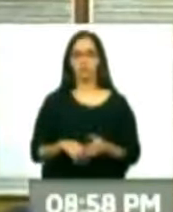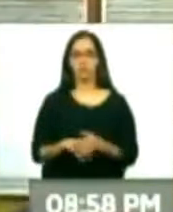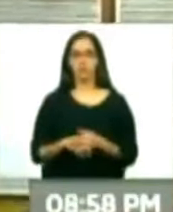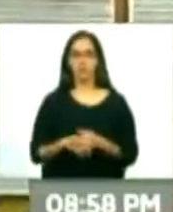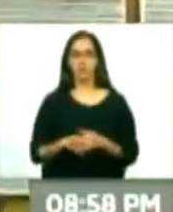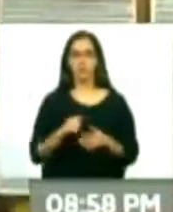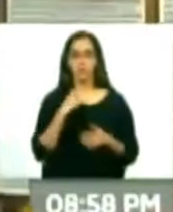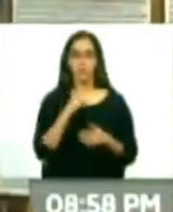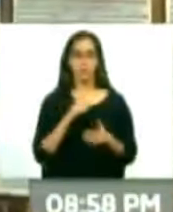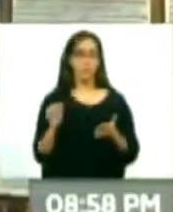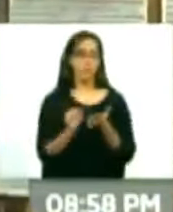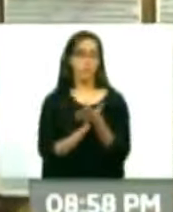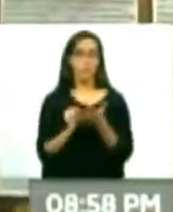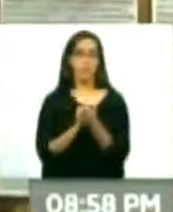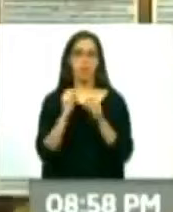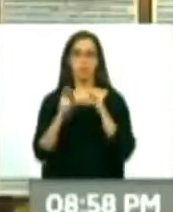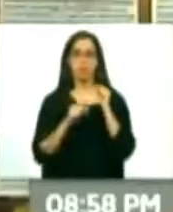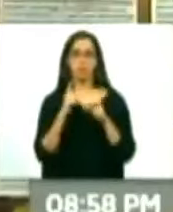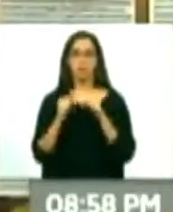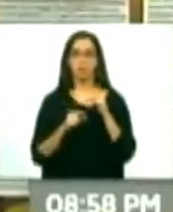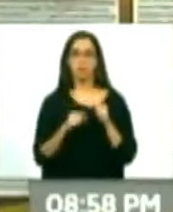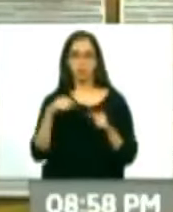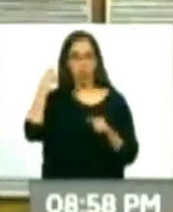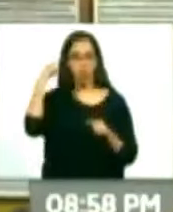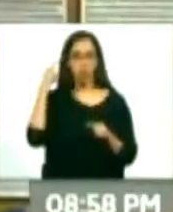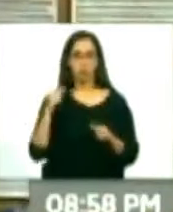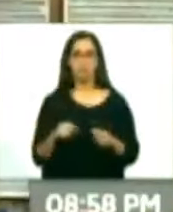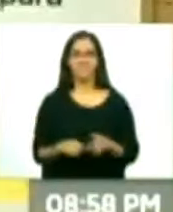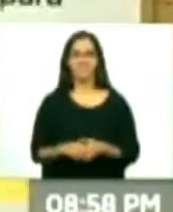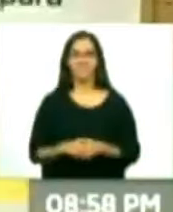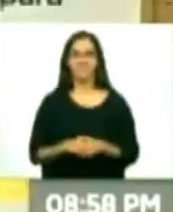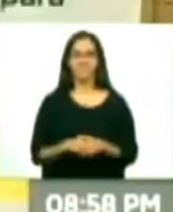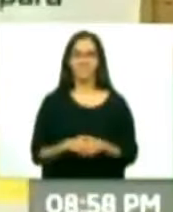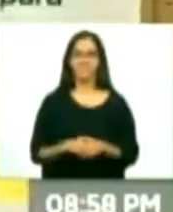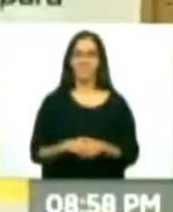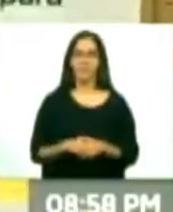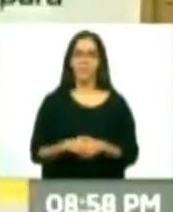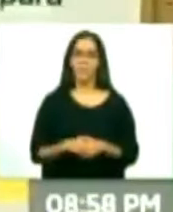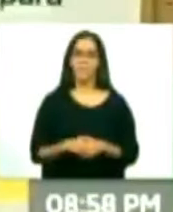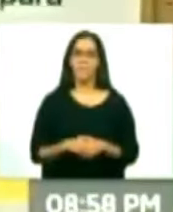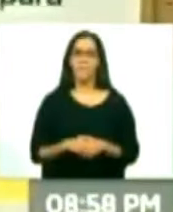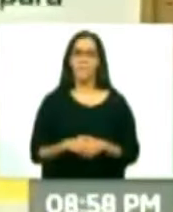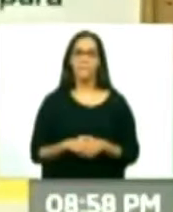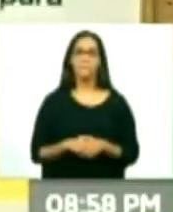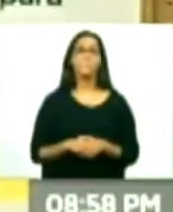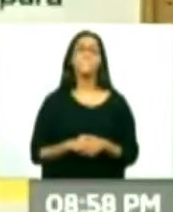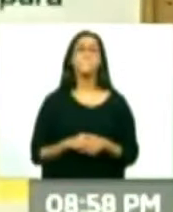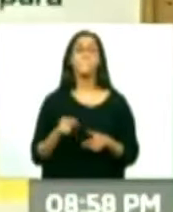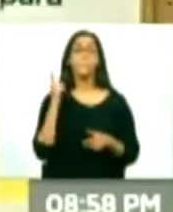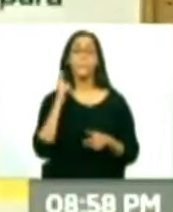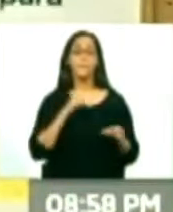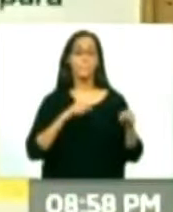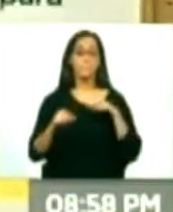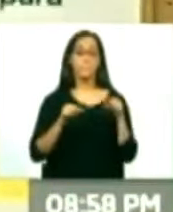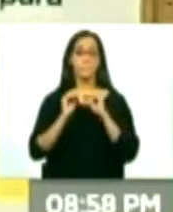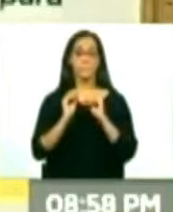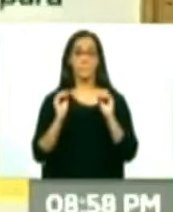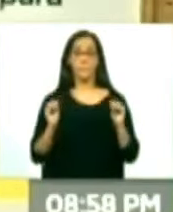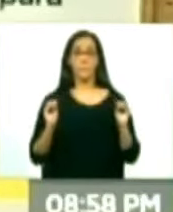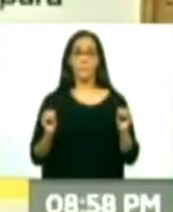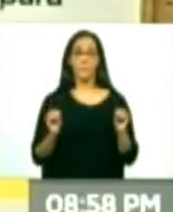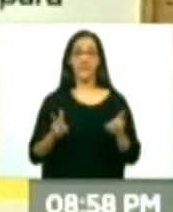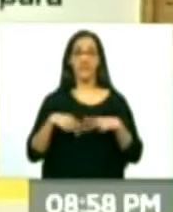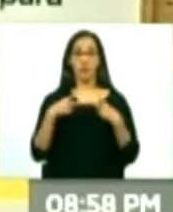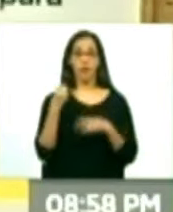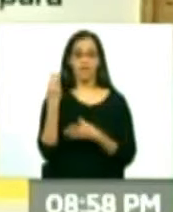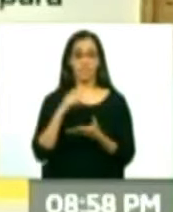que borró ese Twitter. Le dijeron, borra eso, tú estás loco. Jesús Chu Torrealba, el régimen anuncia que la nueva AN